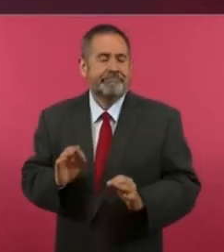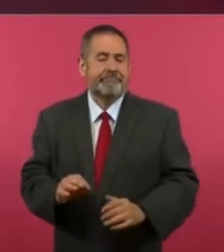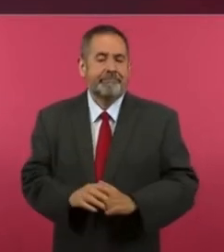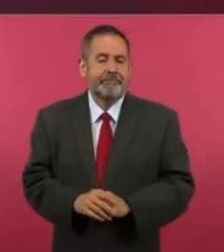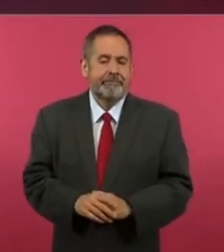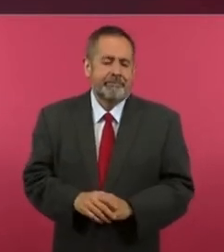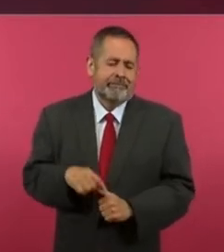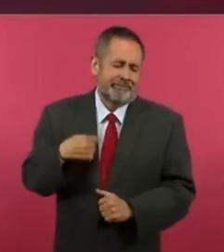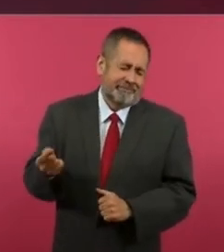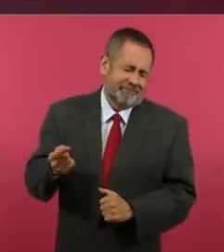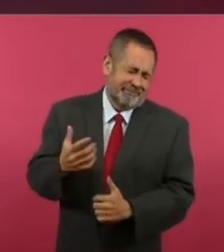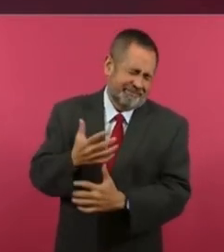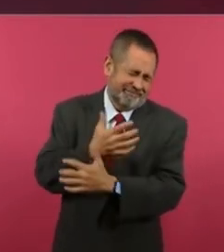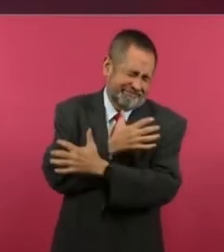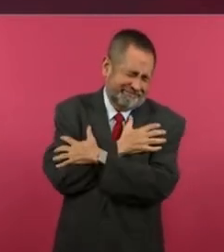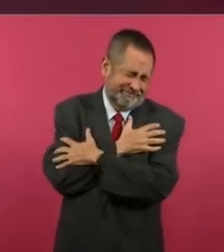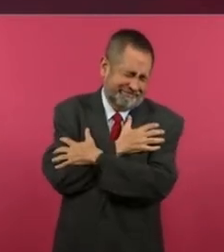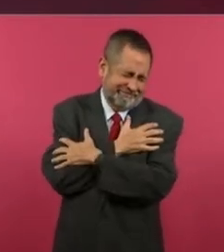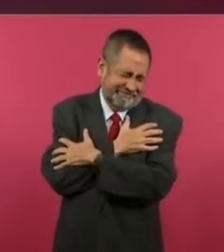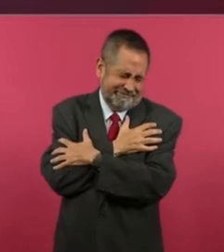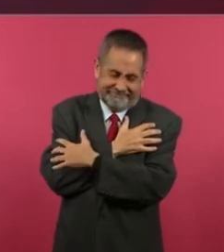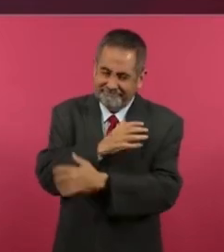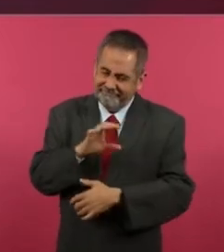Le di un abrazo,